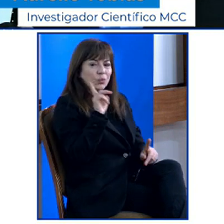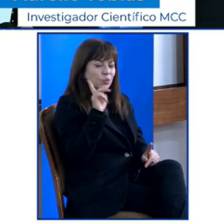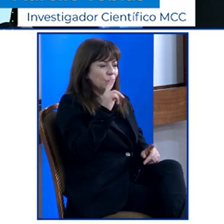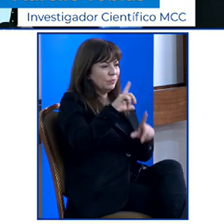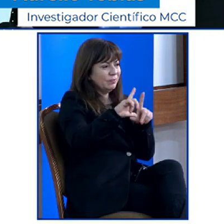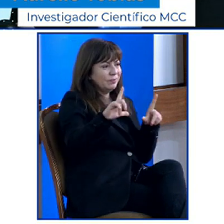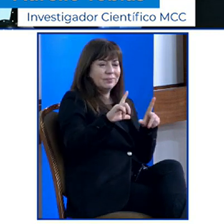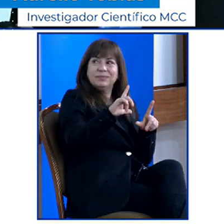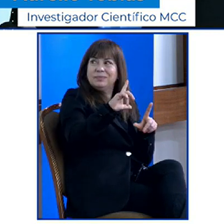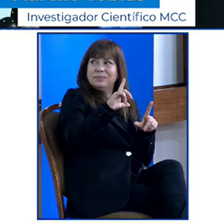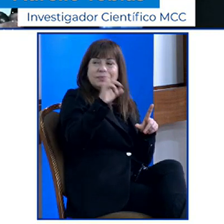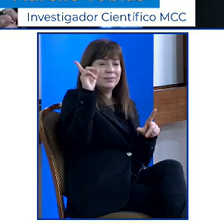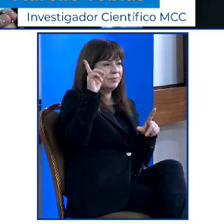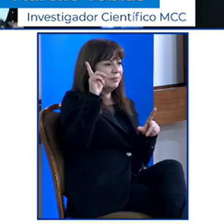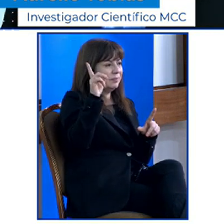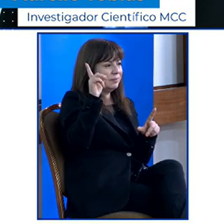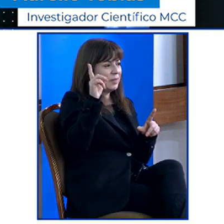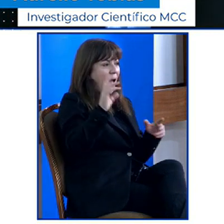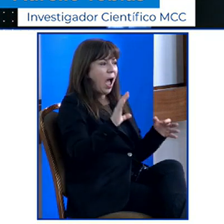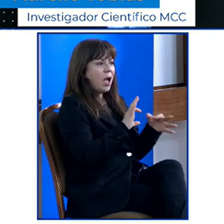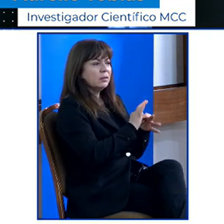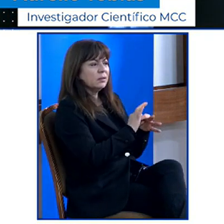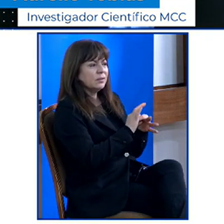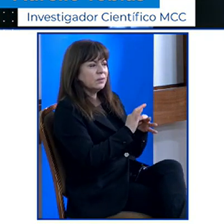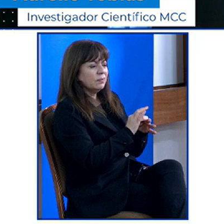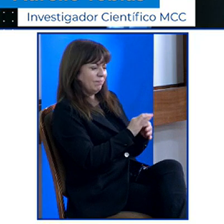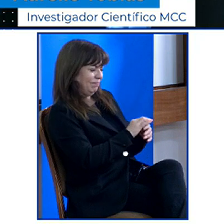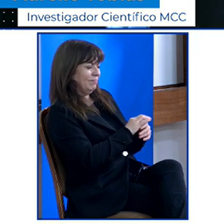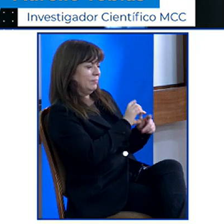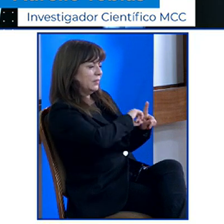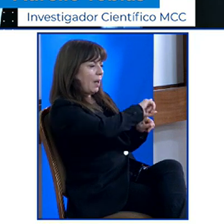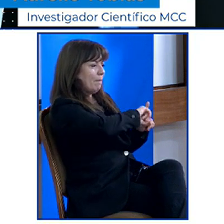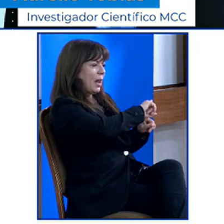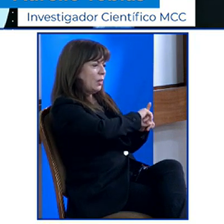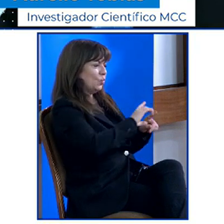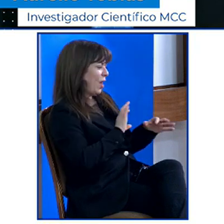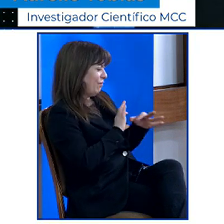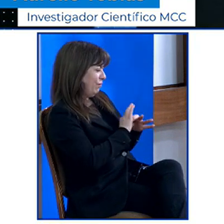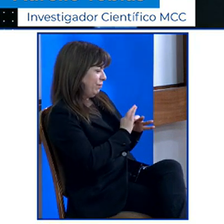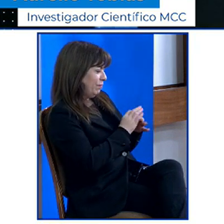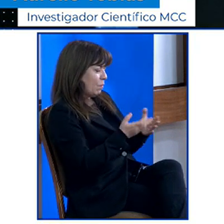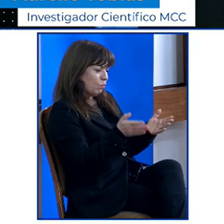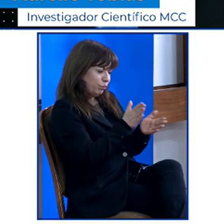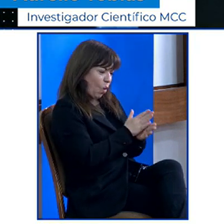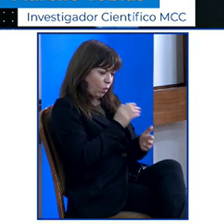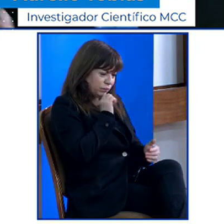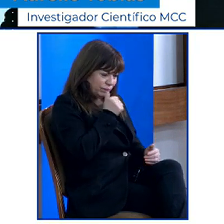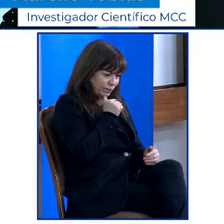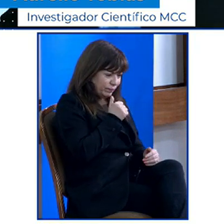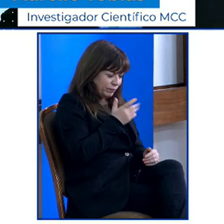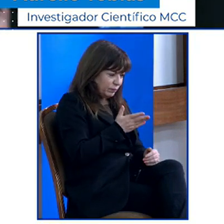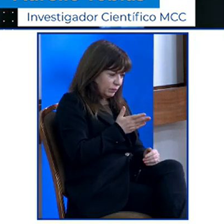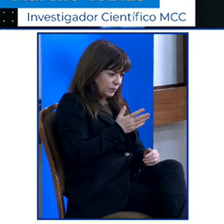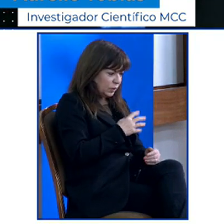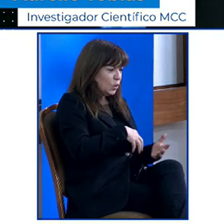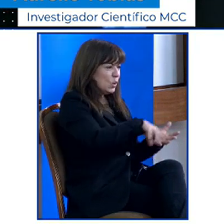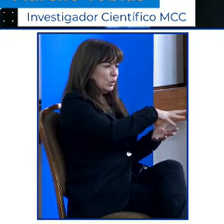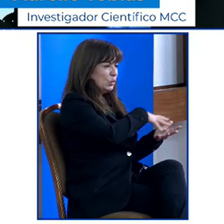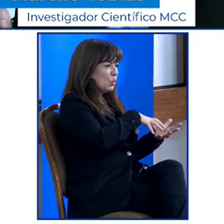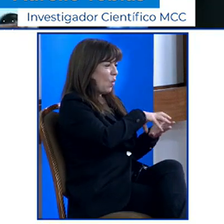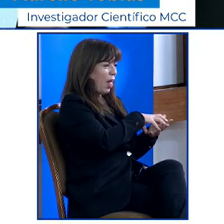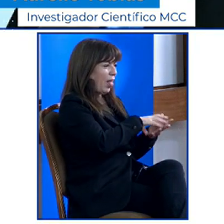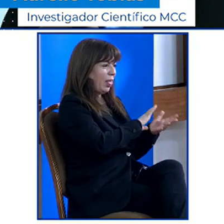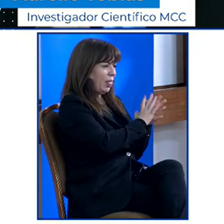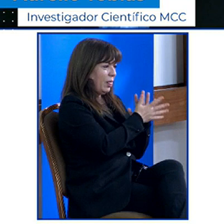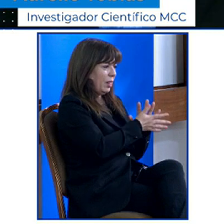gráfico, la asociación entre temperatura y mortalidad diaria en prácticamente casi todas las ciudades. Aquí hay un ejemplo